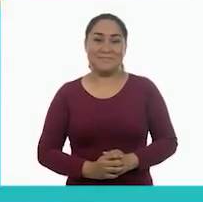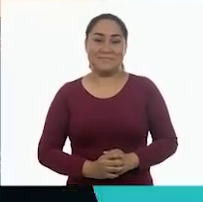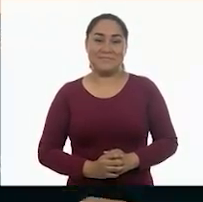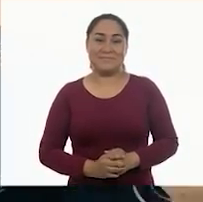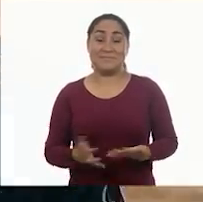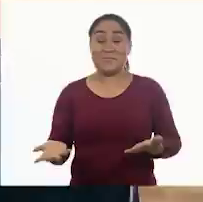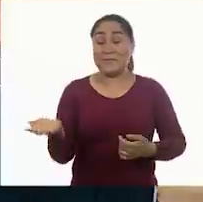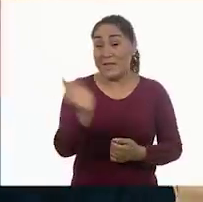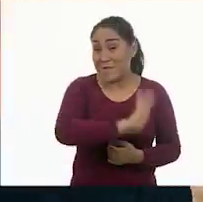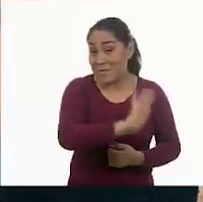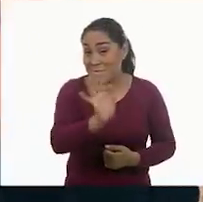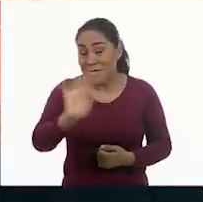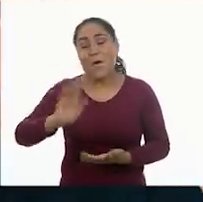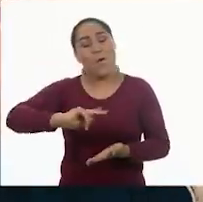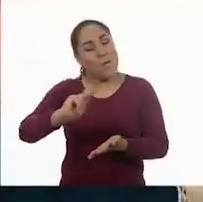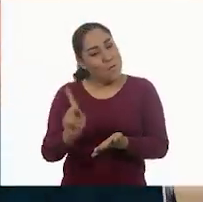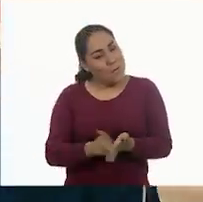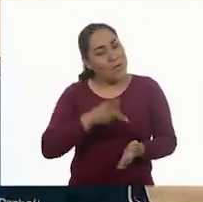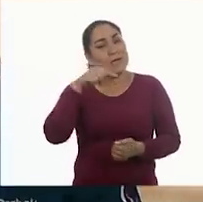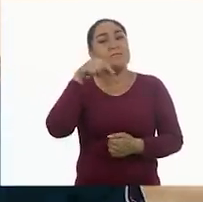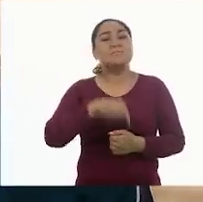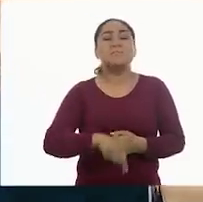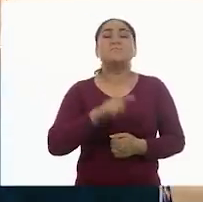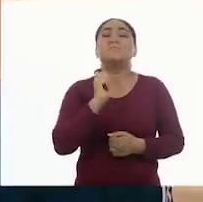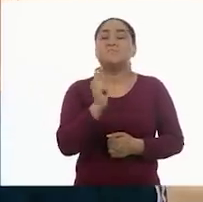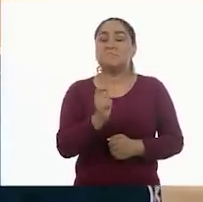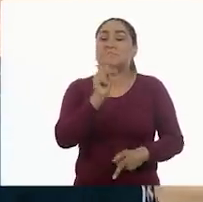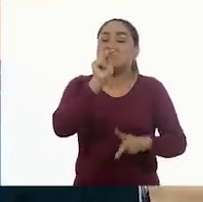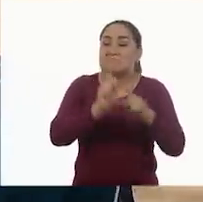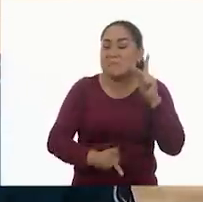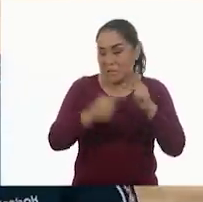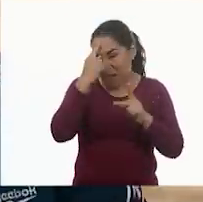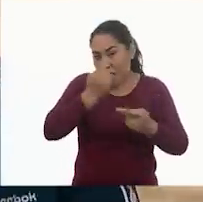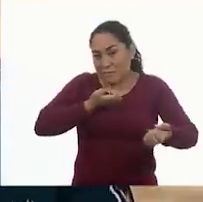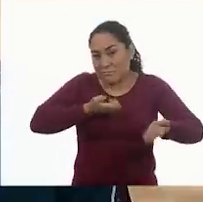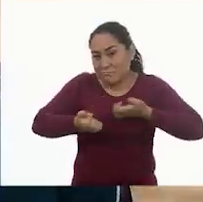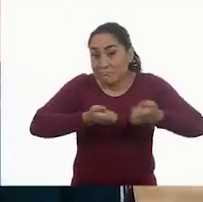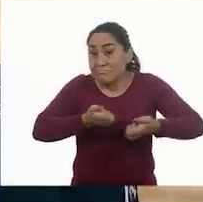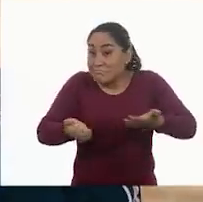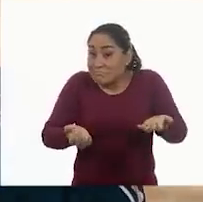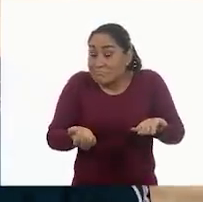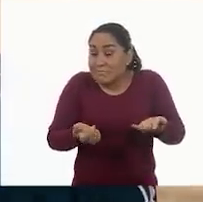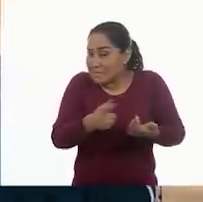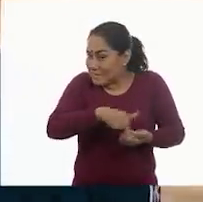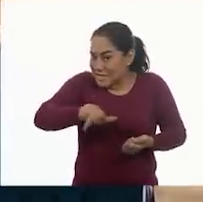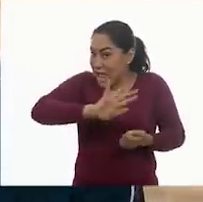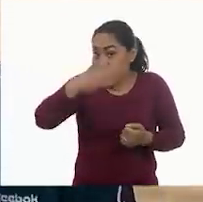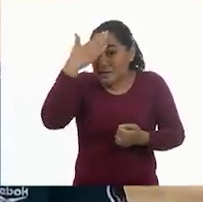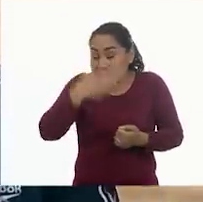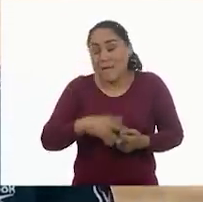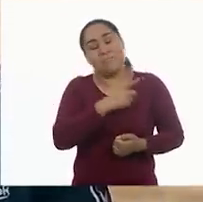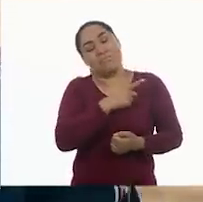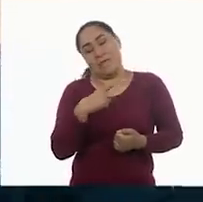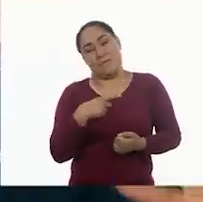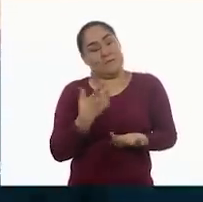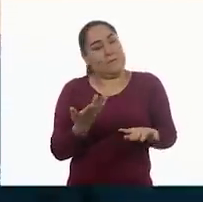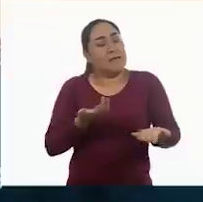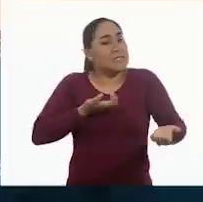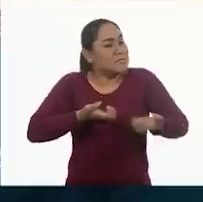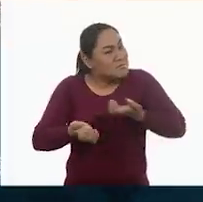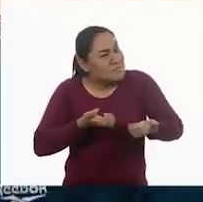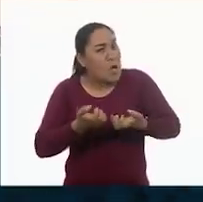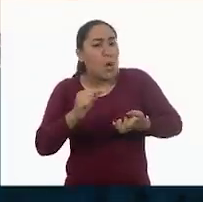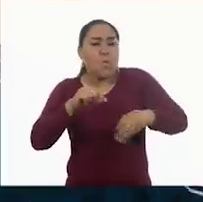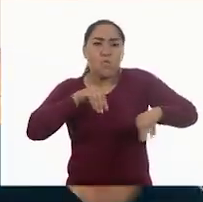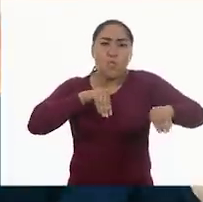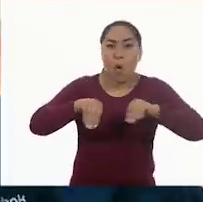Hola amigos, estamos de nuevo en esta pausa activa, así que ya saben, a ejercitarse, a